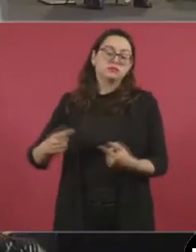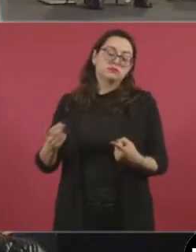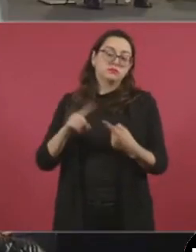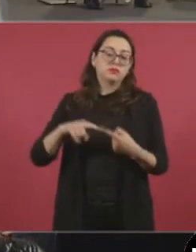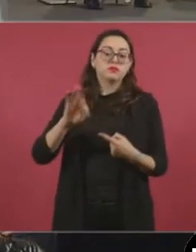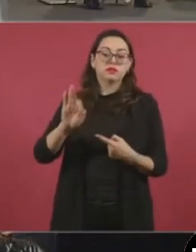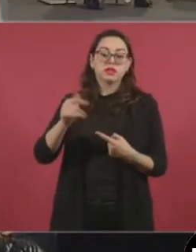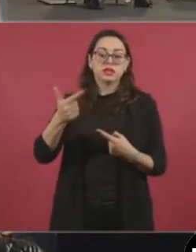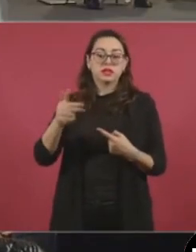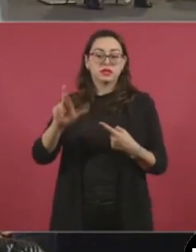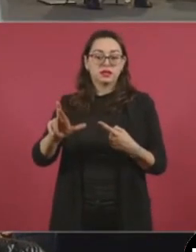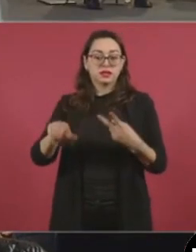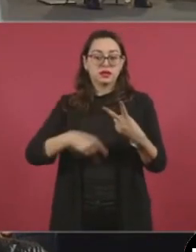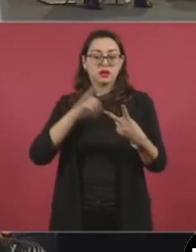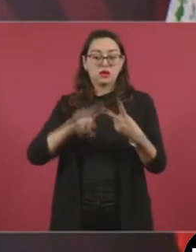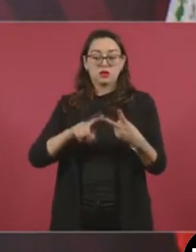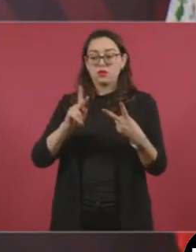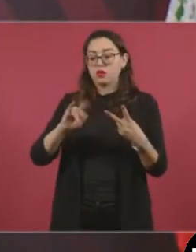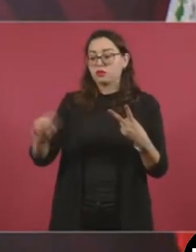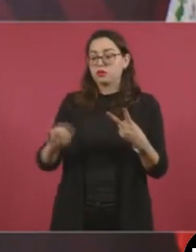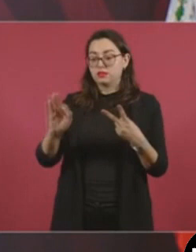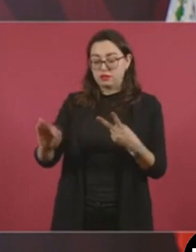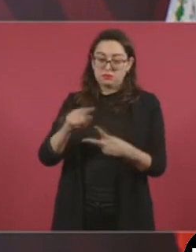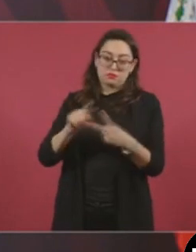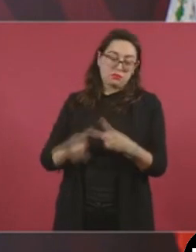la Fiscalía y el Poder Judicial.